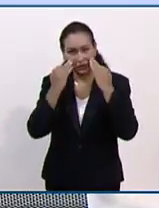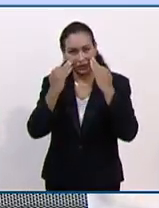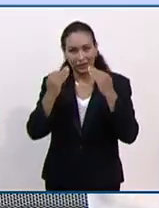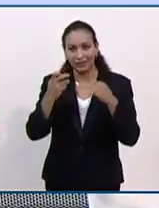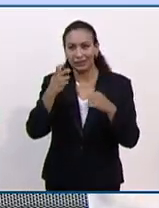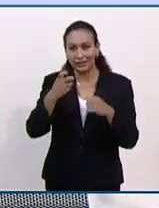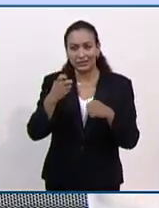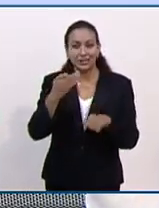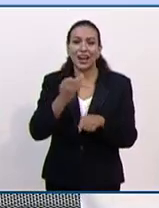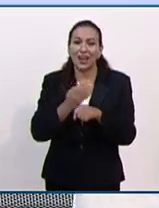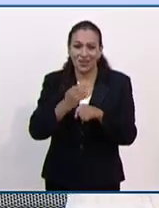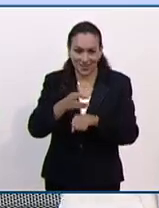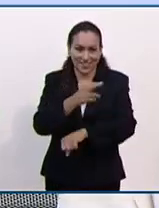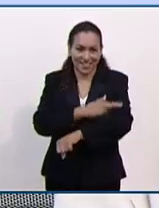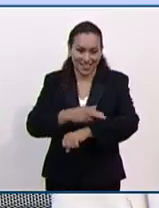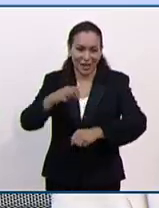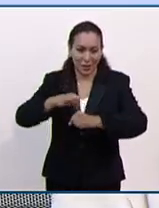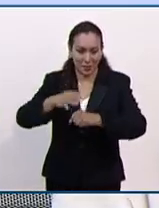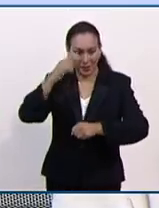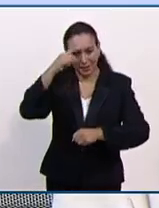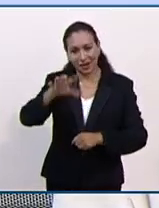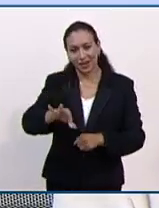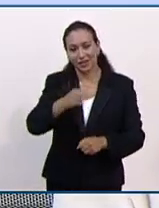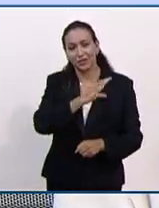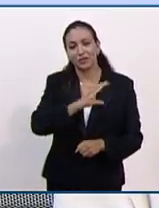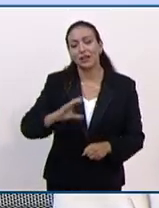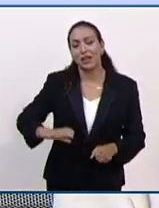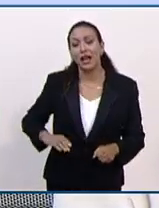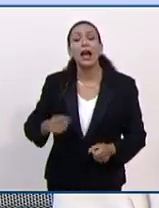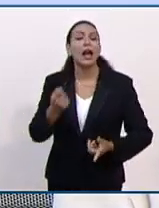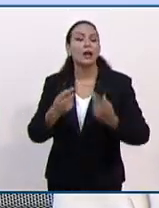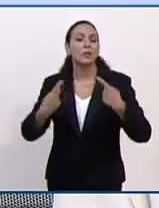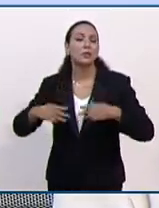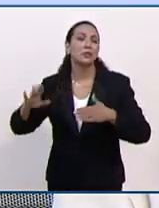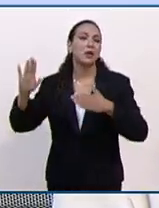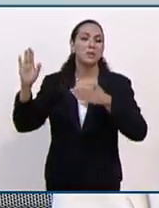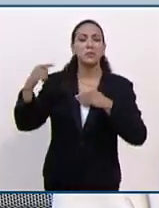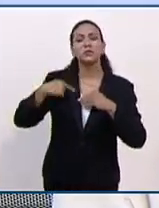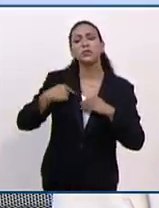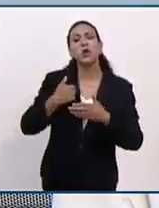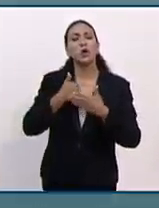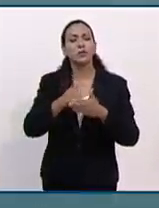estamos en mero proceso electoral, donde abundan las promesas, los compromisos.